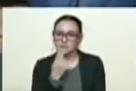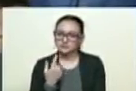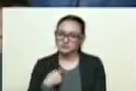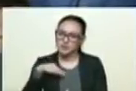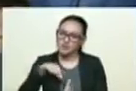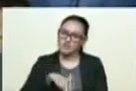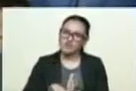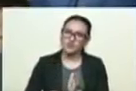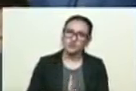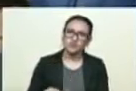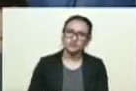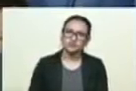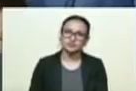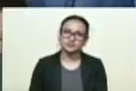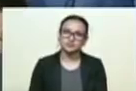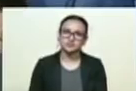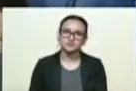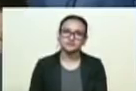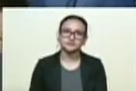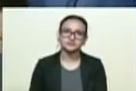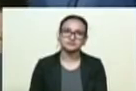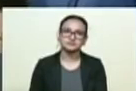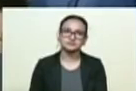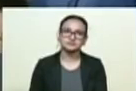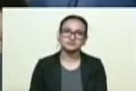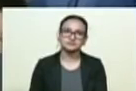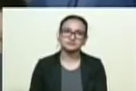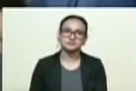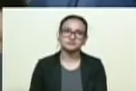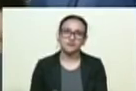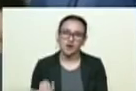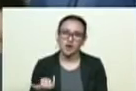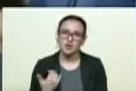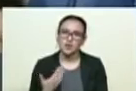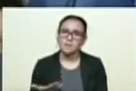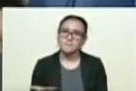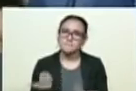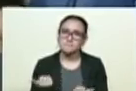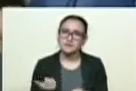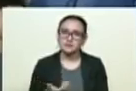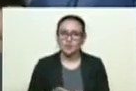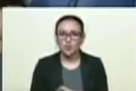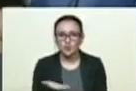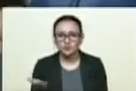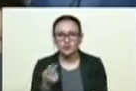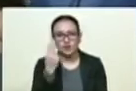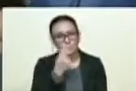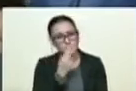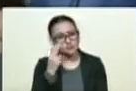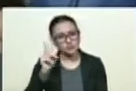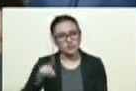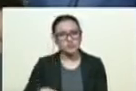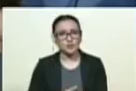profundamente, pero yo vengo a pedir de ustedes compromiso.